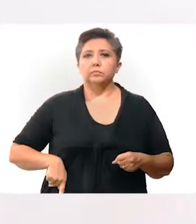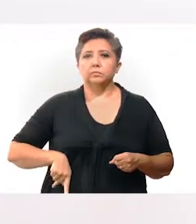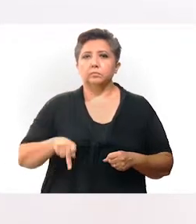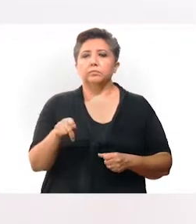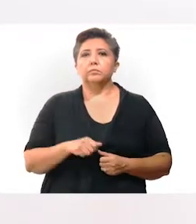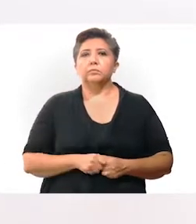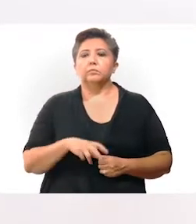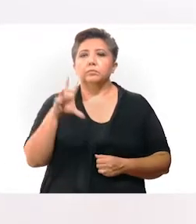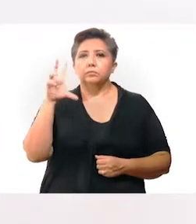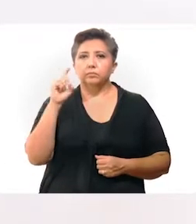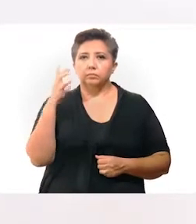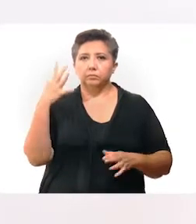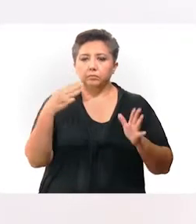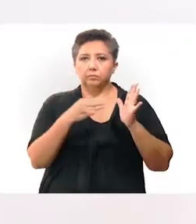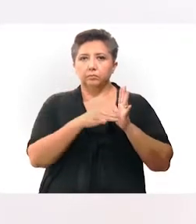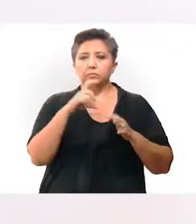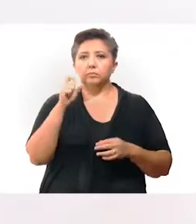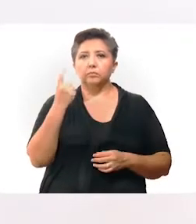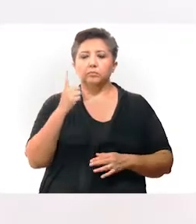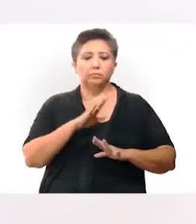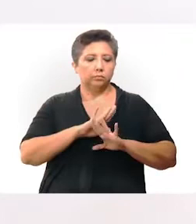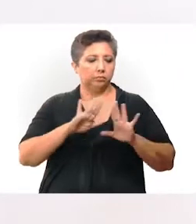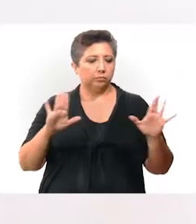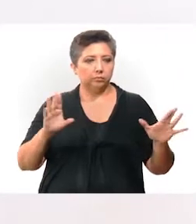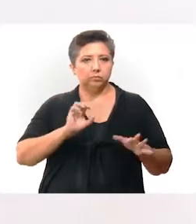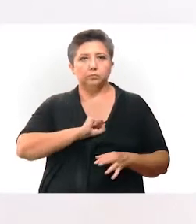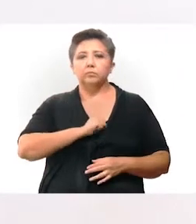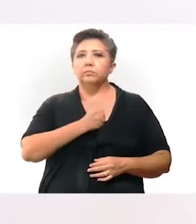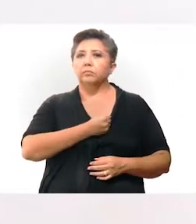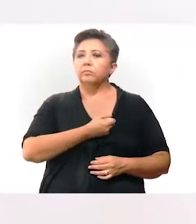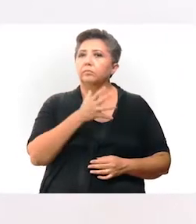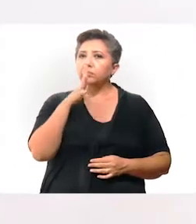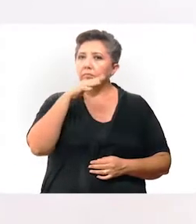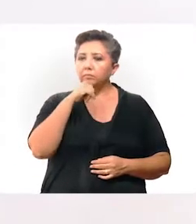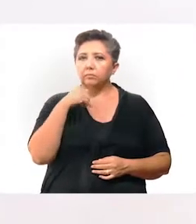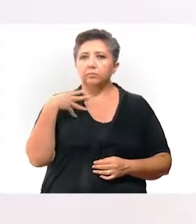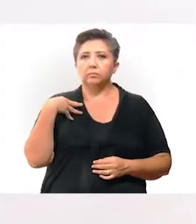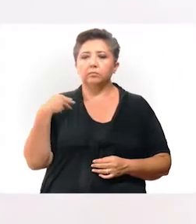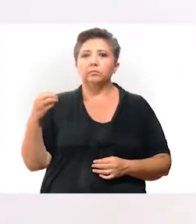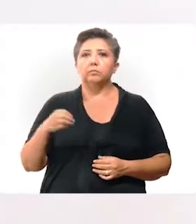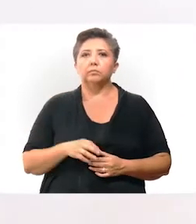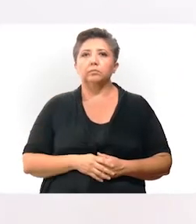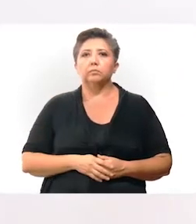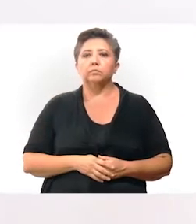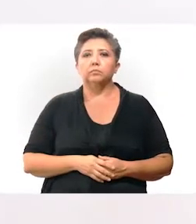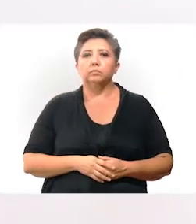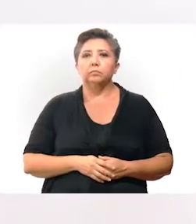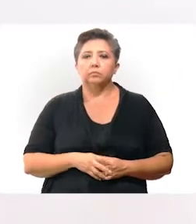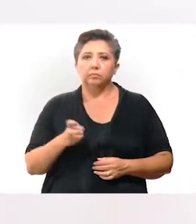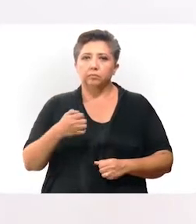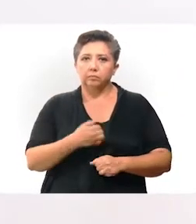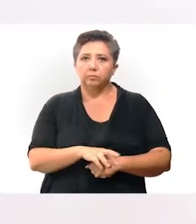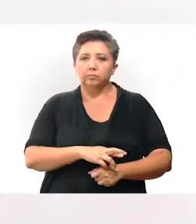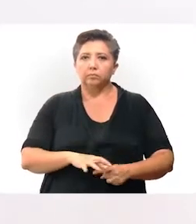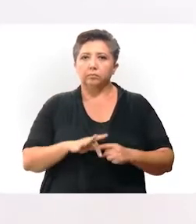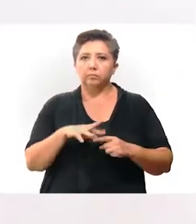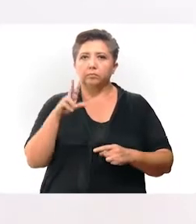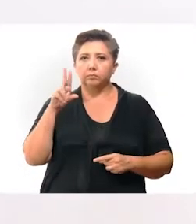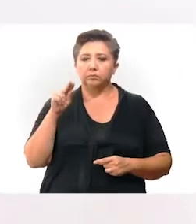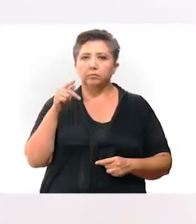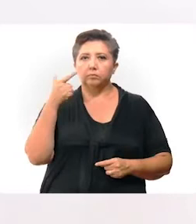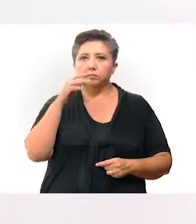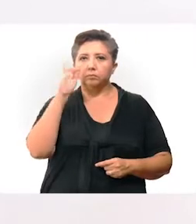públicos. 35,021 pacientes ya se recuperaron, no presentan síntomas ni pueden contagiar. Esta cifra